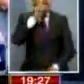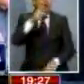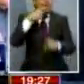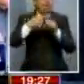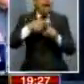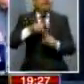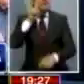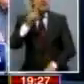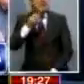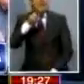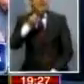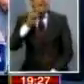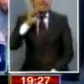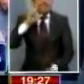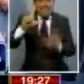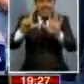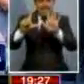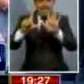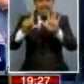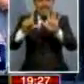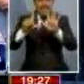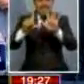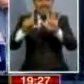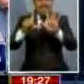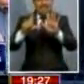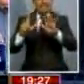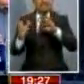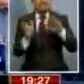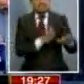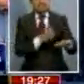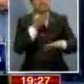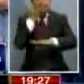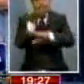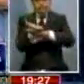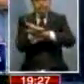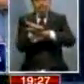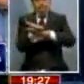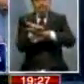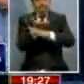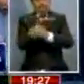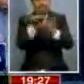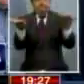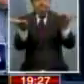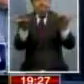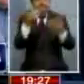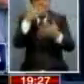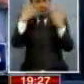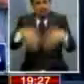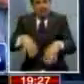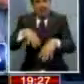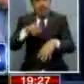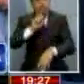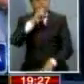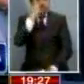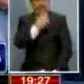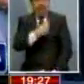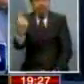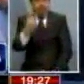es siete. Quiero pedirles a todos ustedes que fueron a votar en la primera